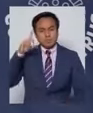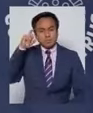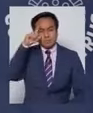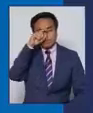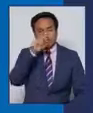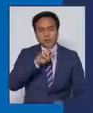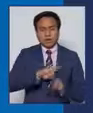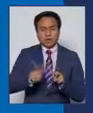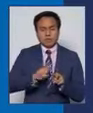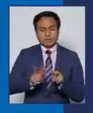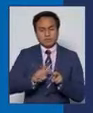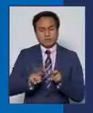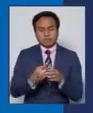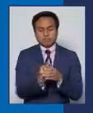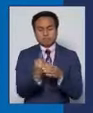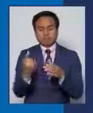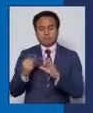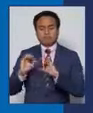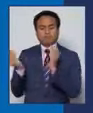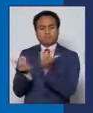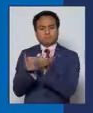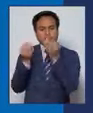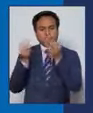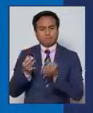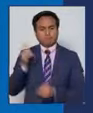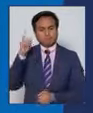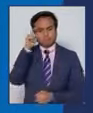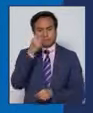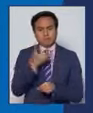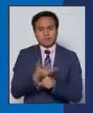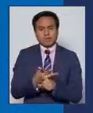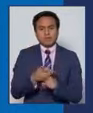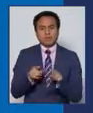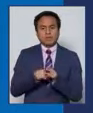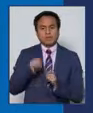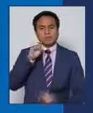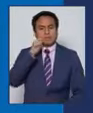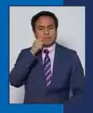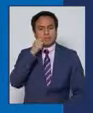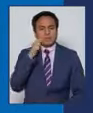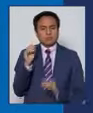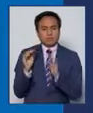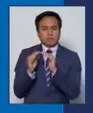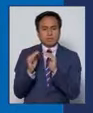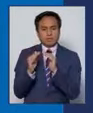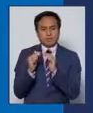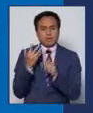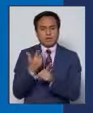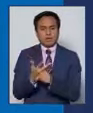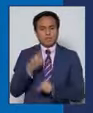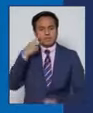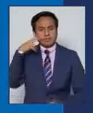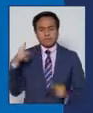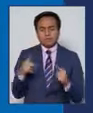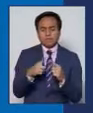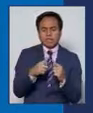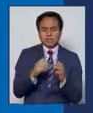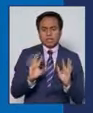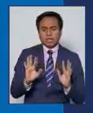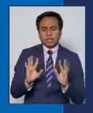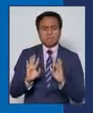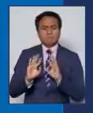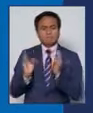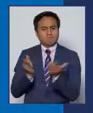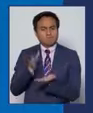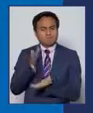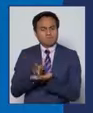poder realizar un aislamiento efectivo, que significa estar en su casa, aislado, sin contacto, manteniendo medidas